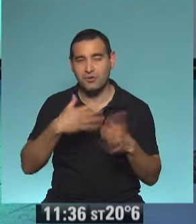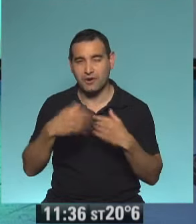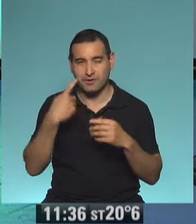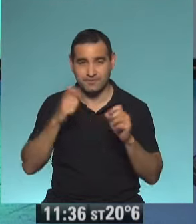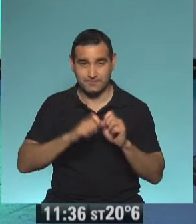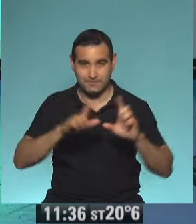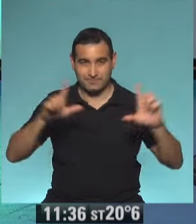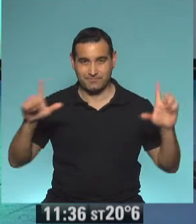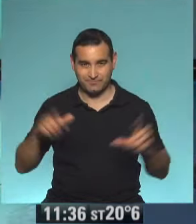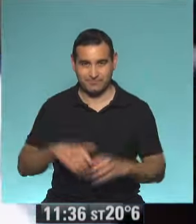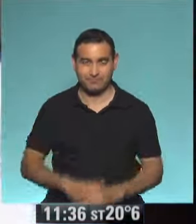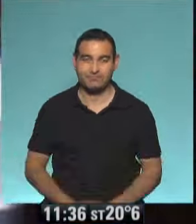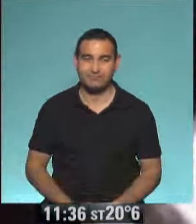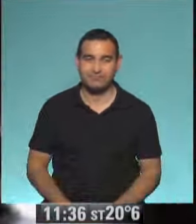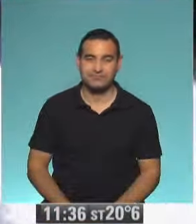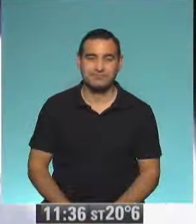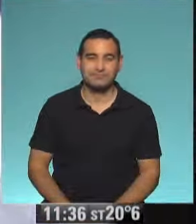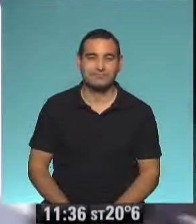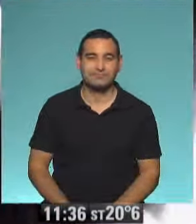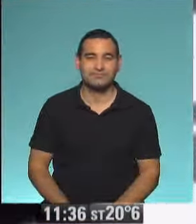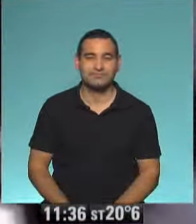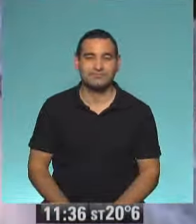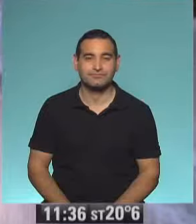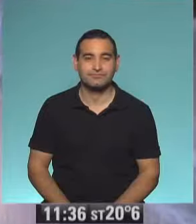Cotidianos Elástico. ¡El elástico!